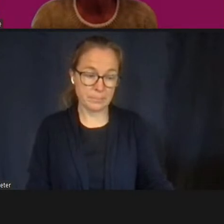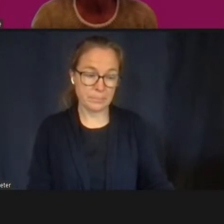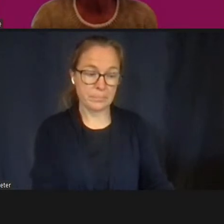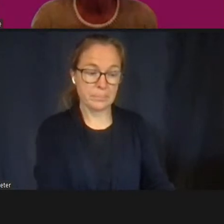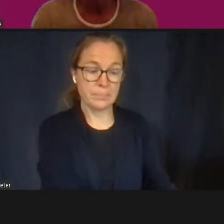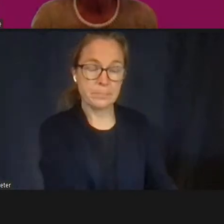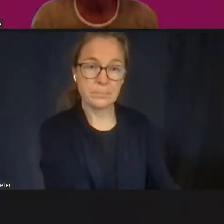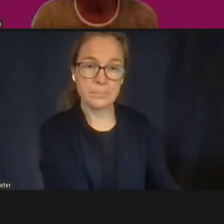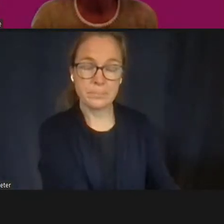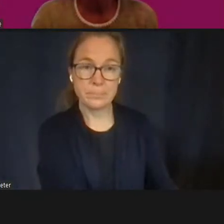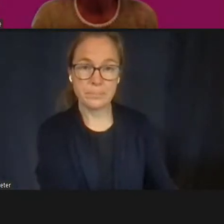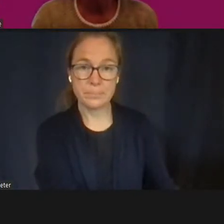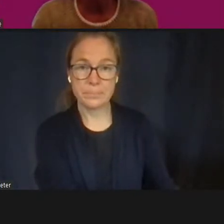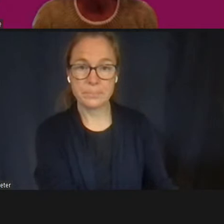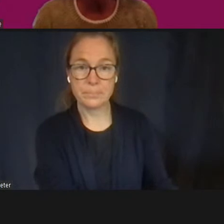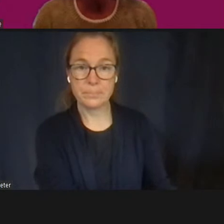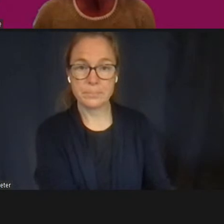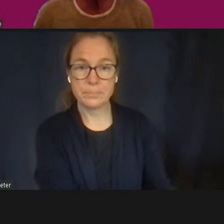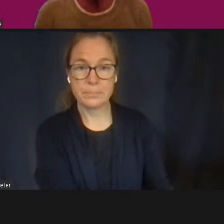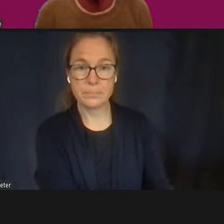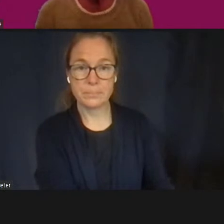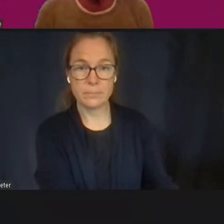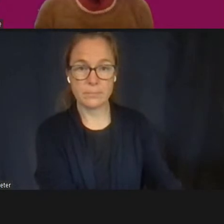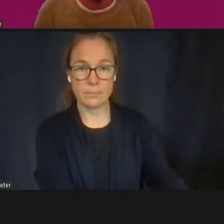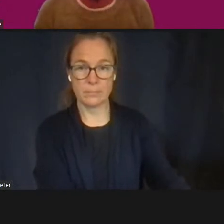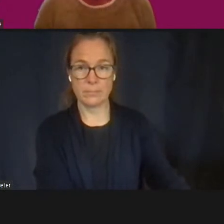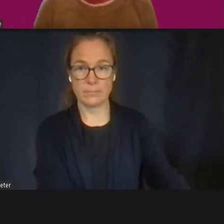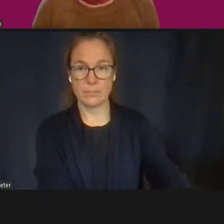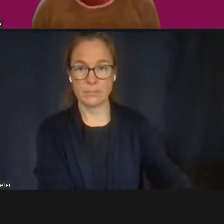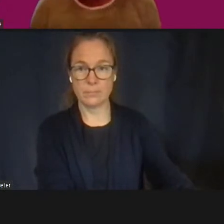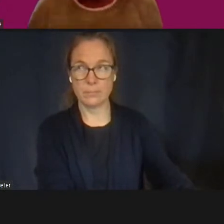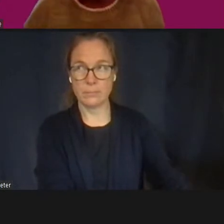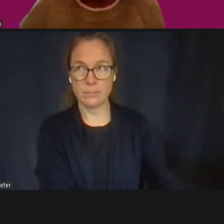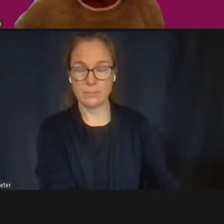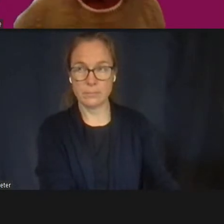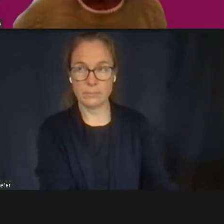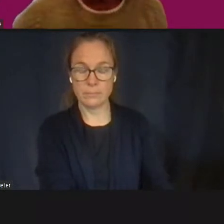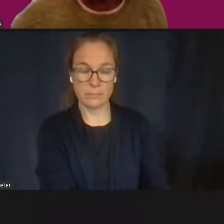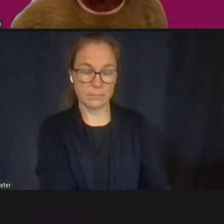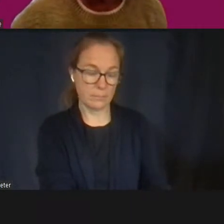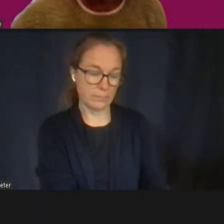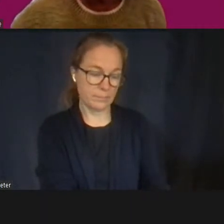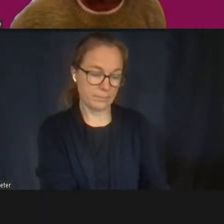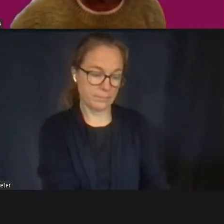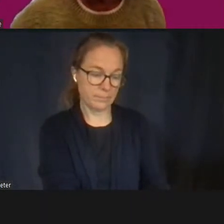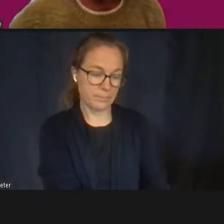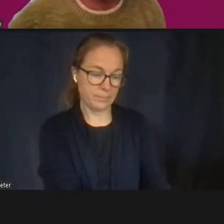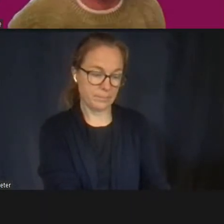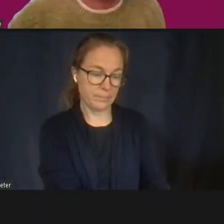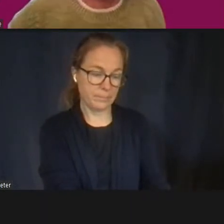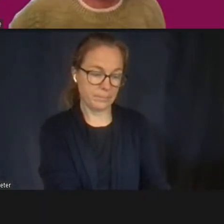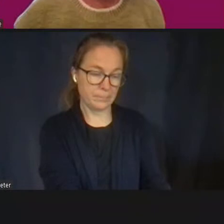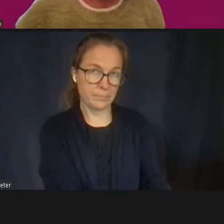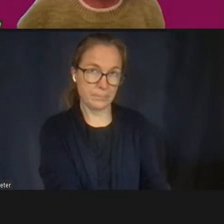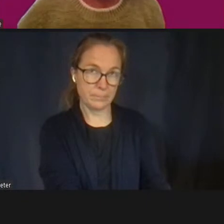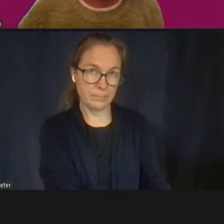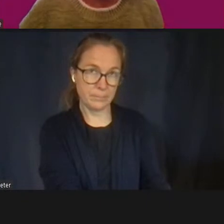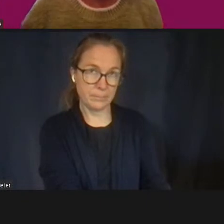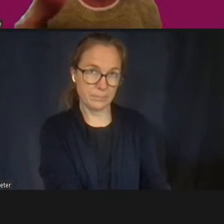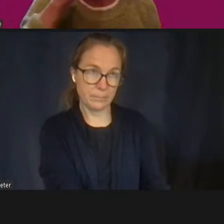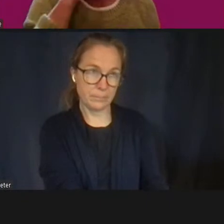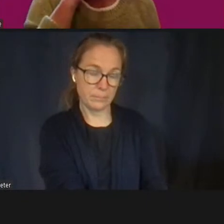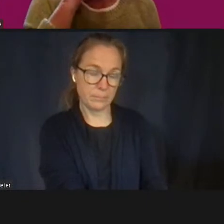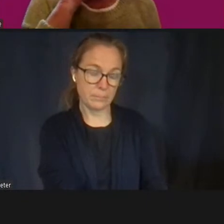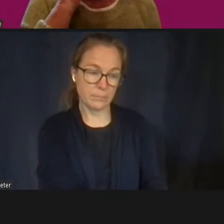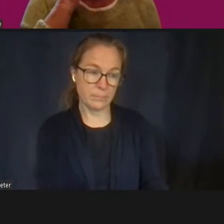O si está usando una aplicación de Zoom por un teléfono inteligente o tableta, presione los 3